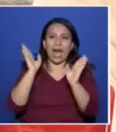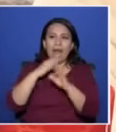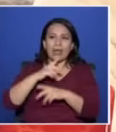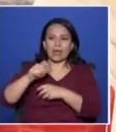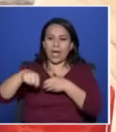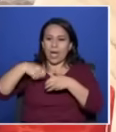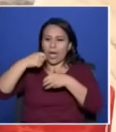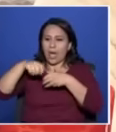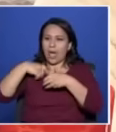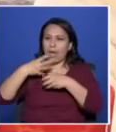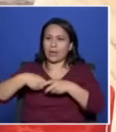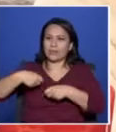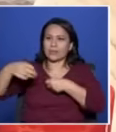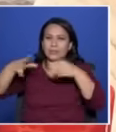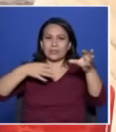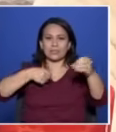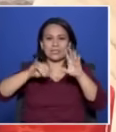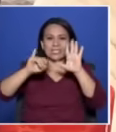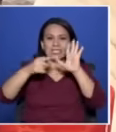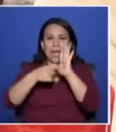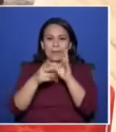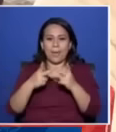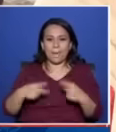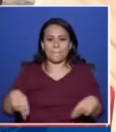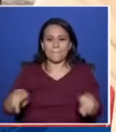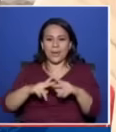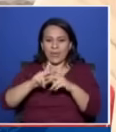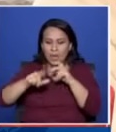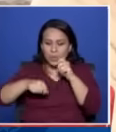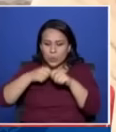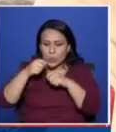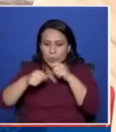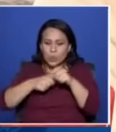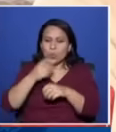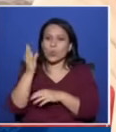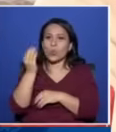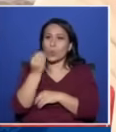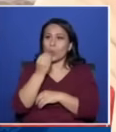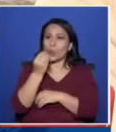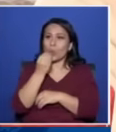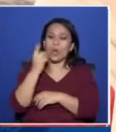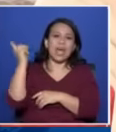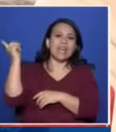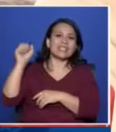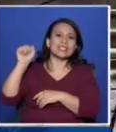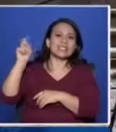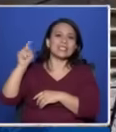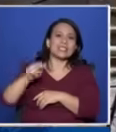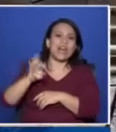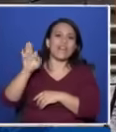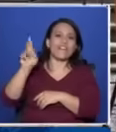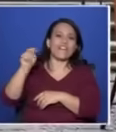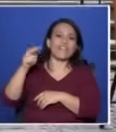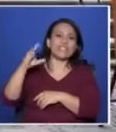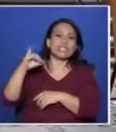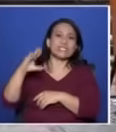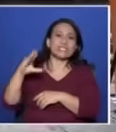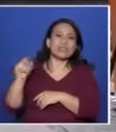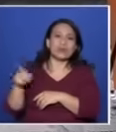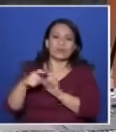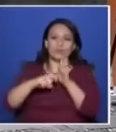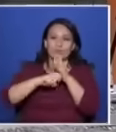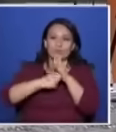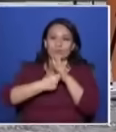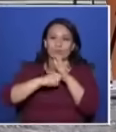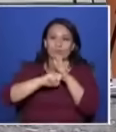gratuita más de 6.000 platos de motepata y esto será en San Francisco. Y el plato fuerte de estas fiestas